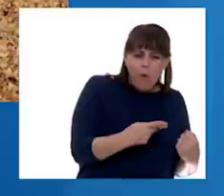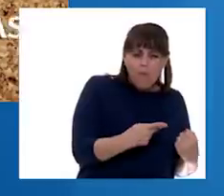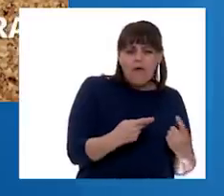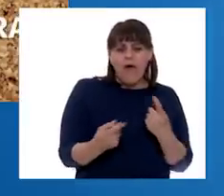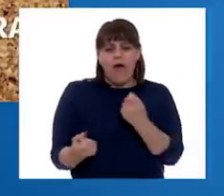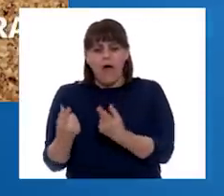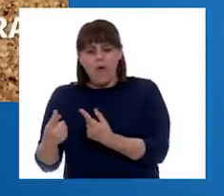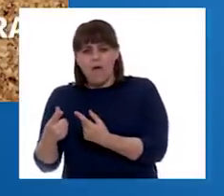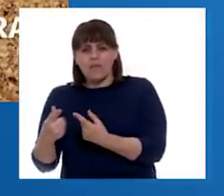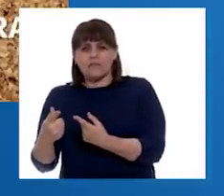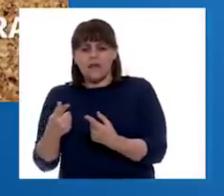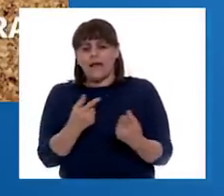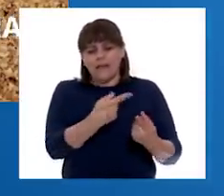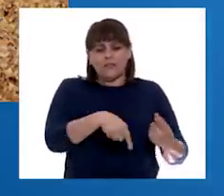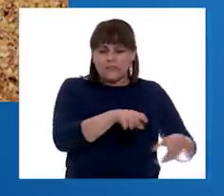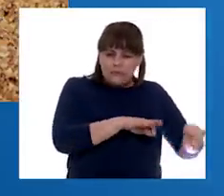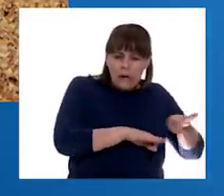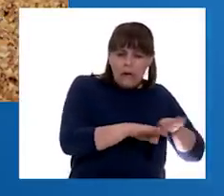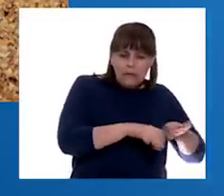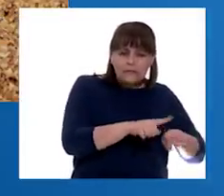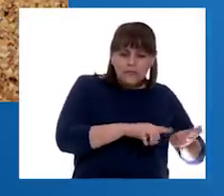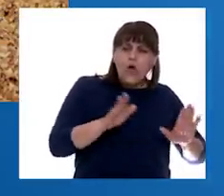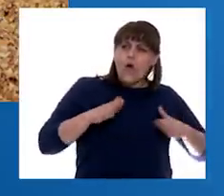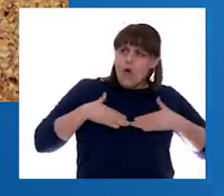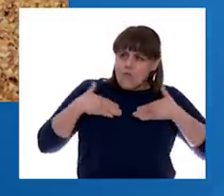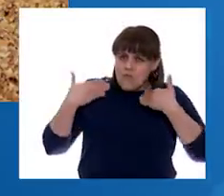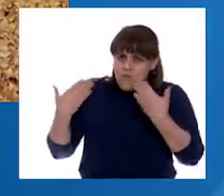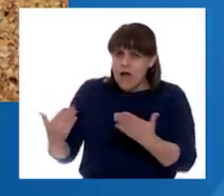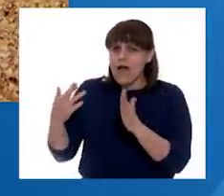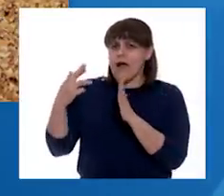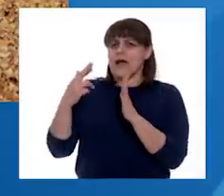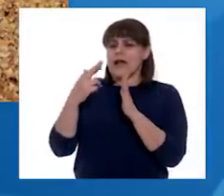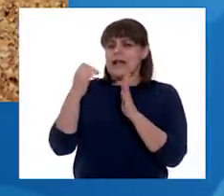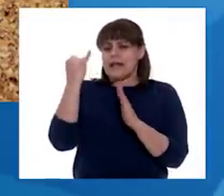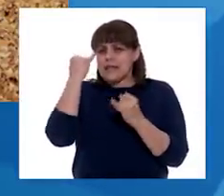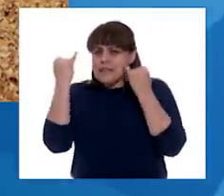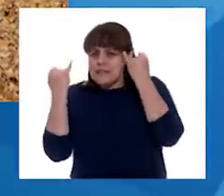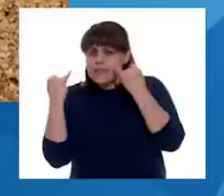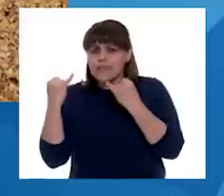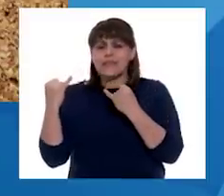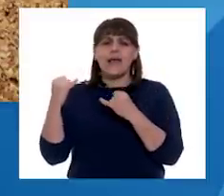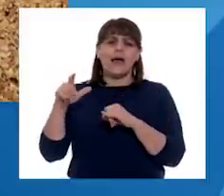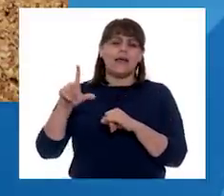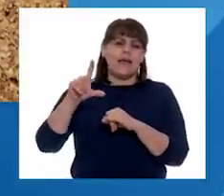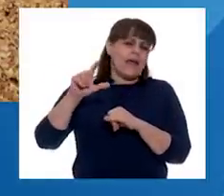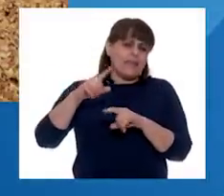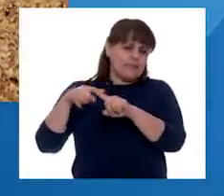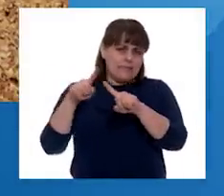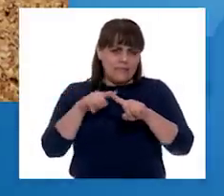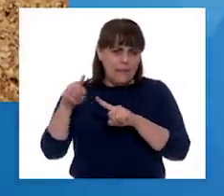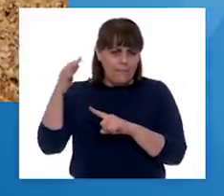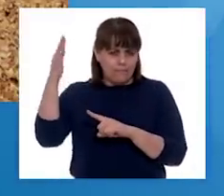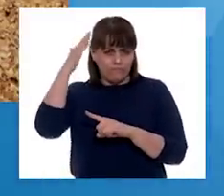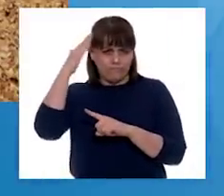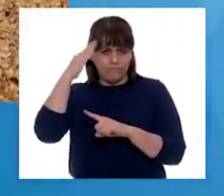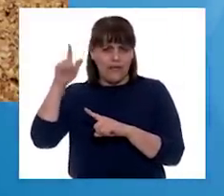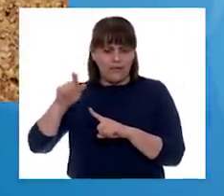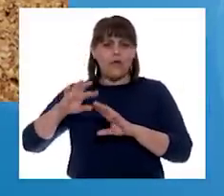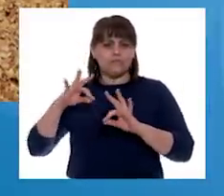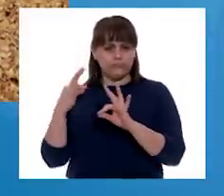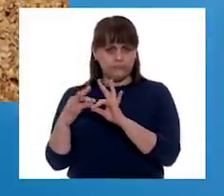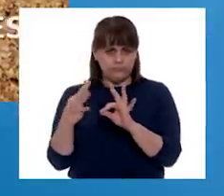movimiento y clases trabajadoras, confiaban en que las reformas propuestas por Hidalgo y Morelos se iban a cumplir. En contraste,